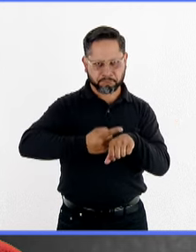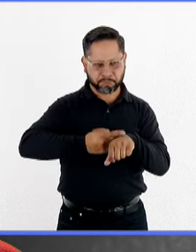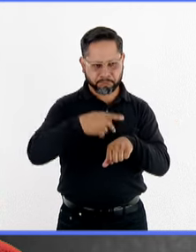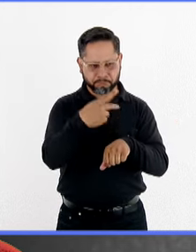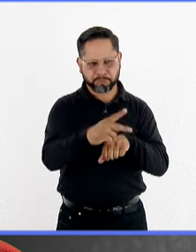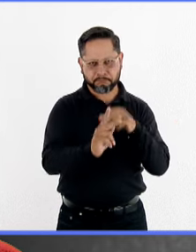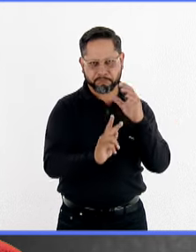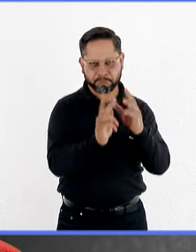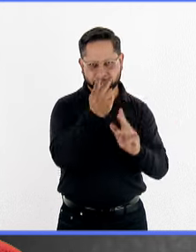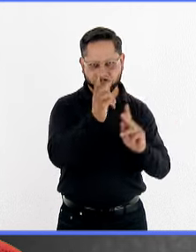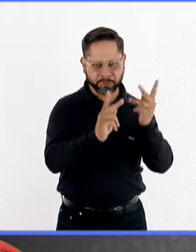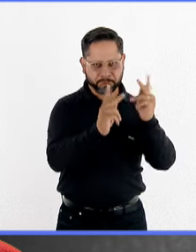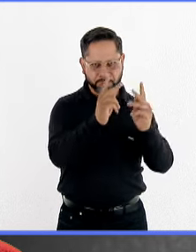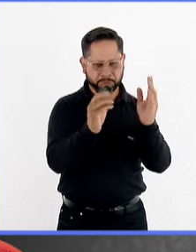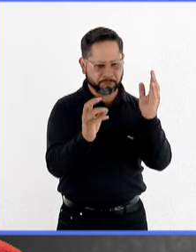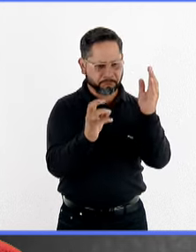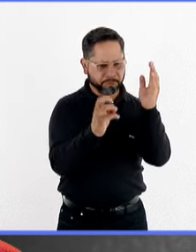bacteria,